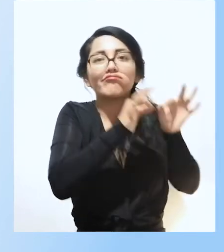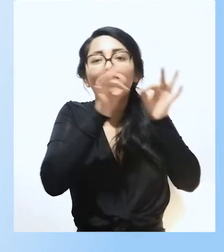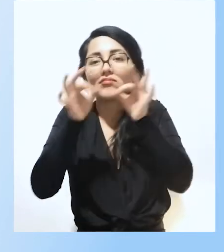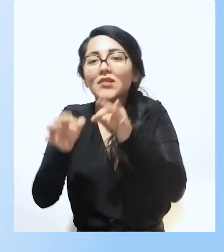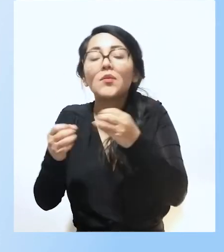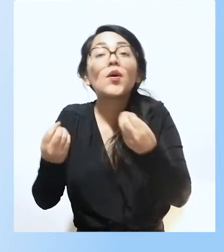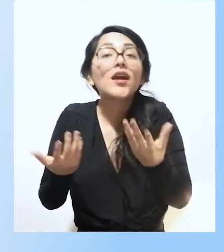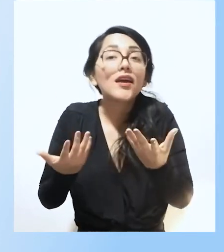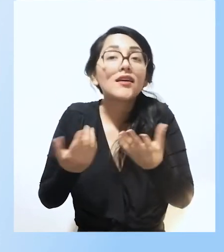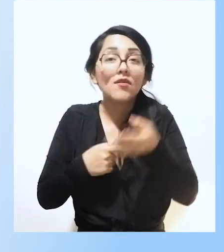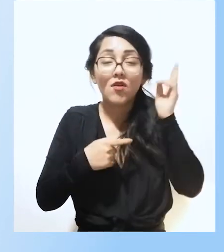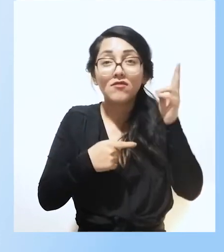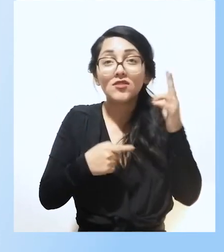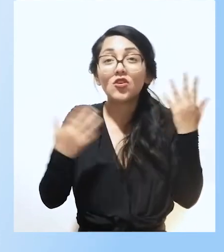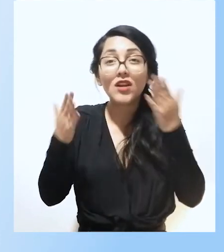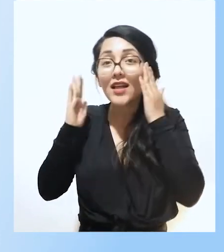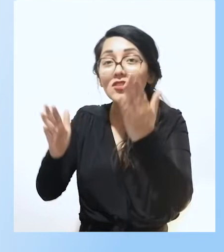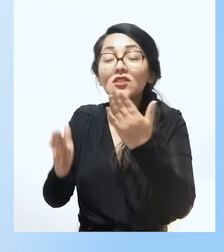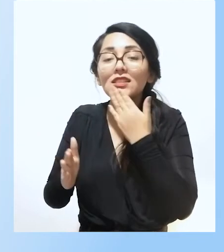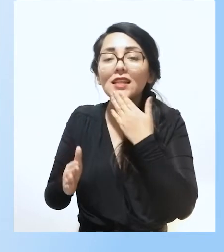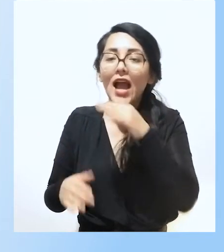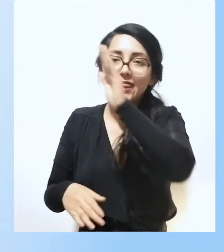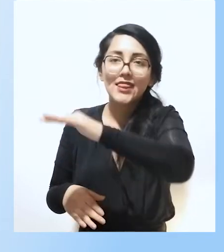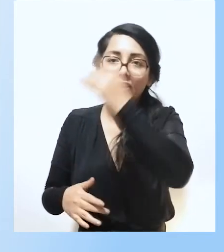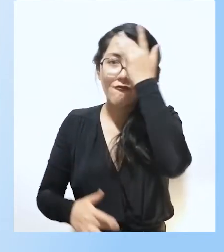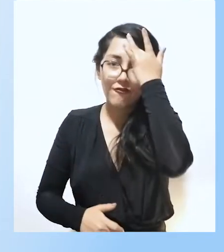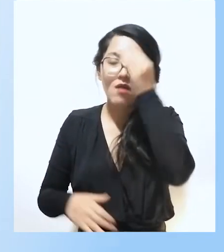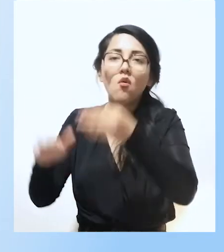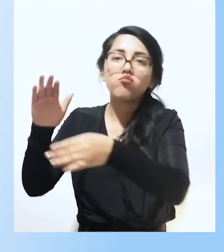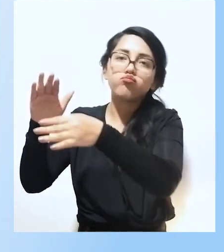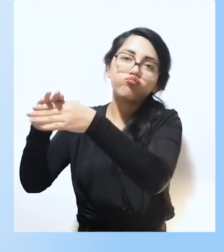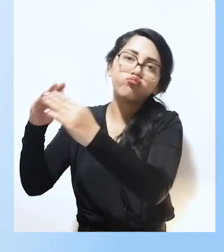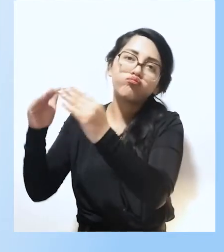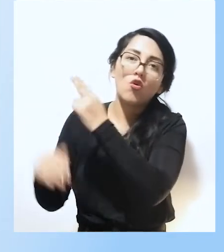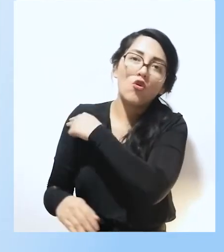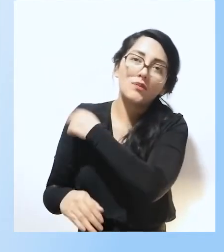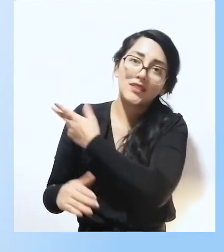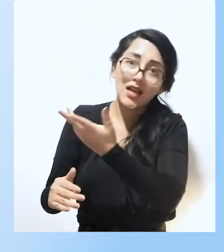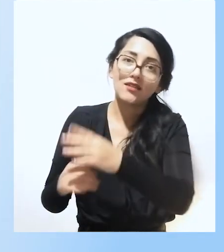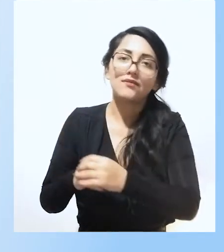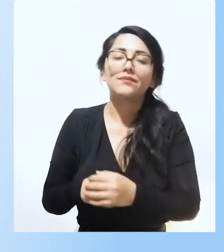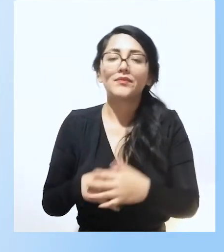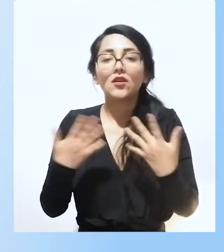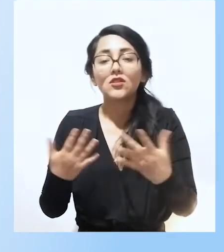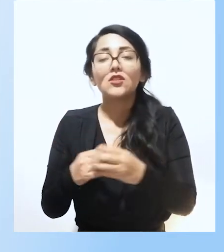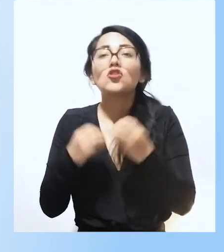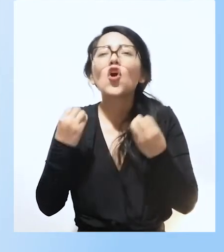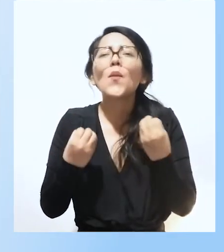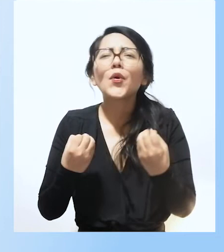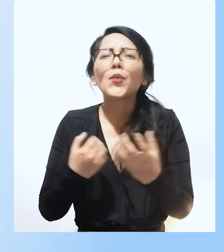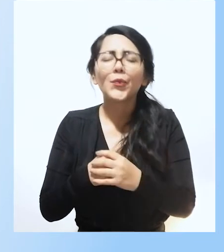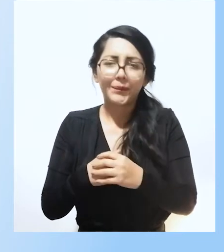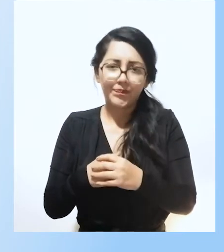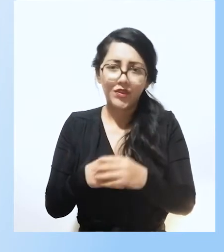en definitiva, es al niño convaleciente, al niño enfermo y hospitalizado. ¿Y cómo la trascendemos?